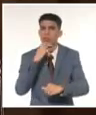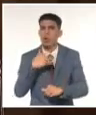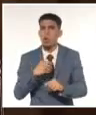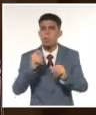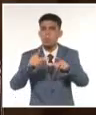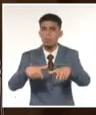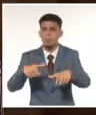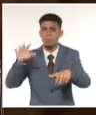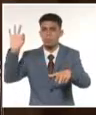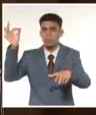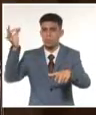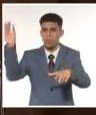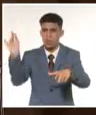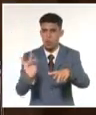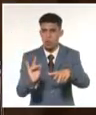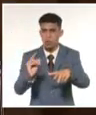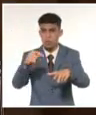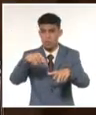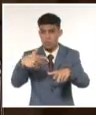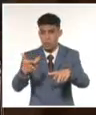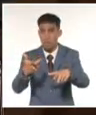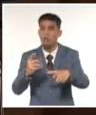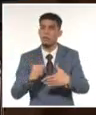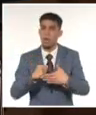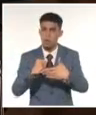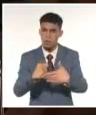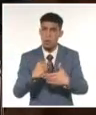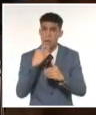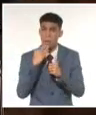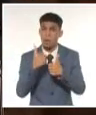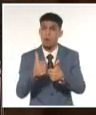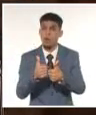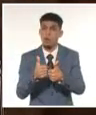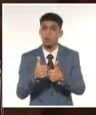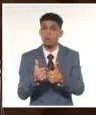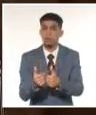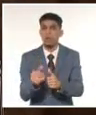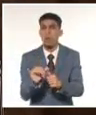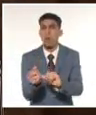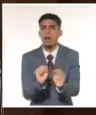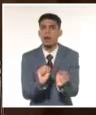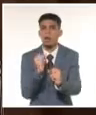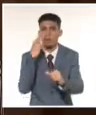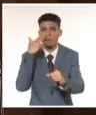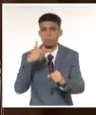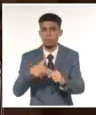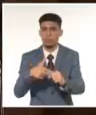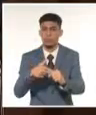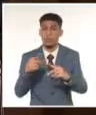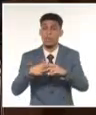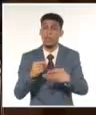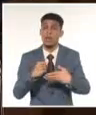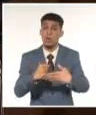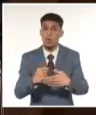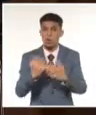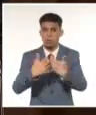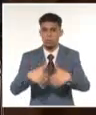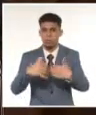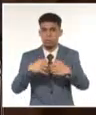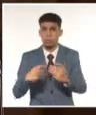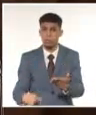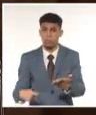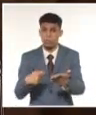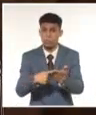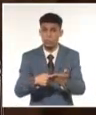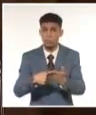que podrán dedicarse entonces a la economía directamente en la producción. Se trata de una inversión que abarca a